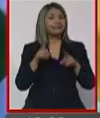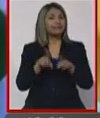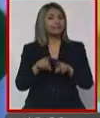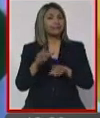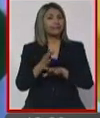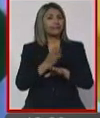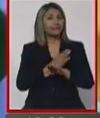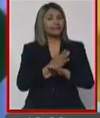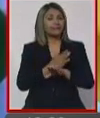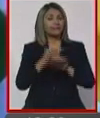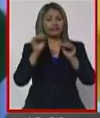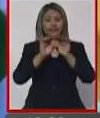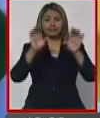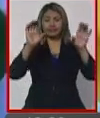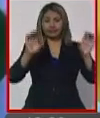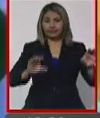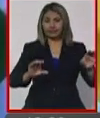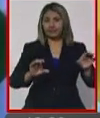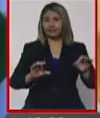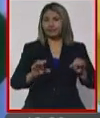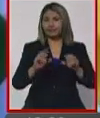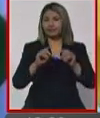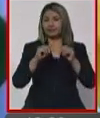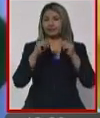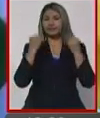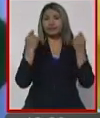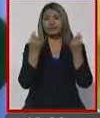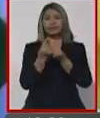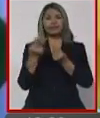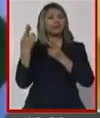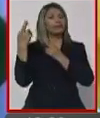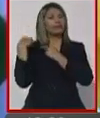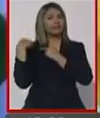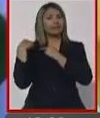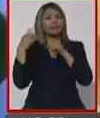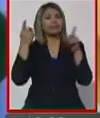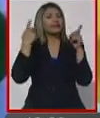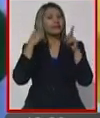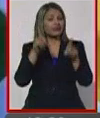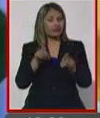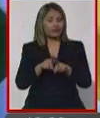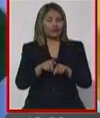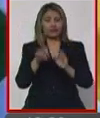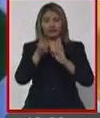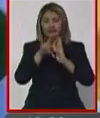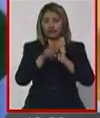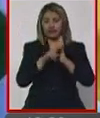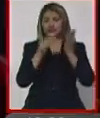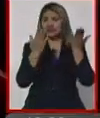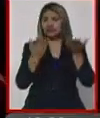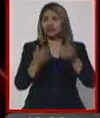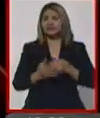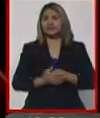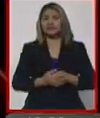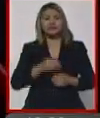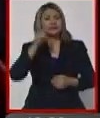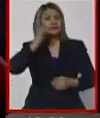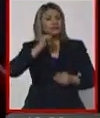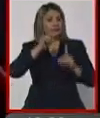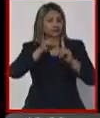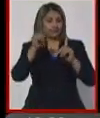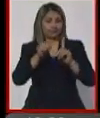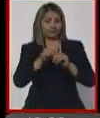debidamente certificada por la entidad competente y de acuerdo a la normativa vigente.